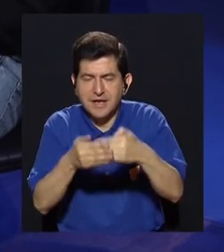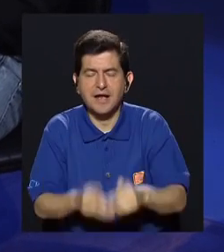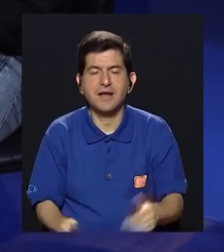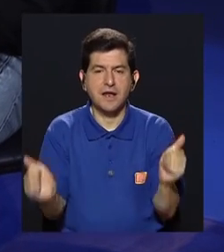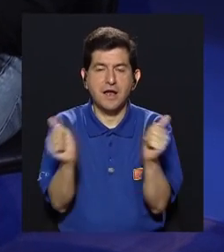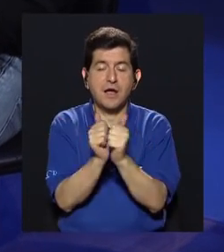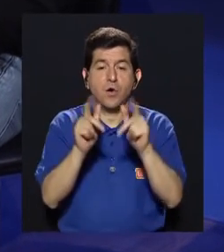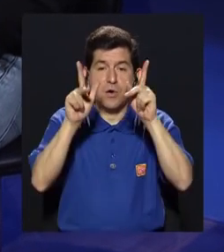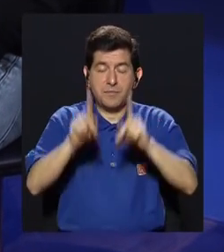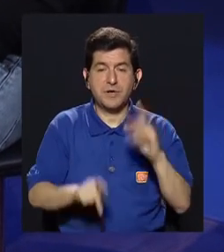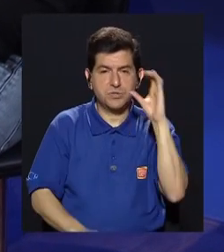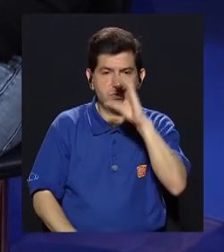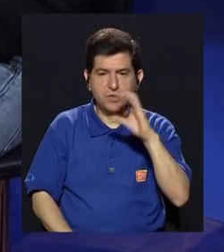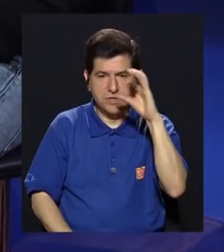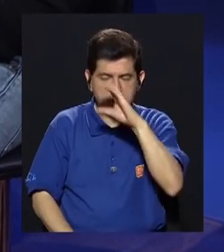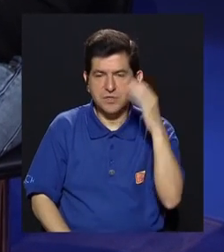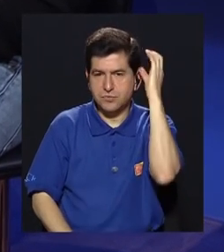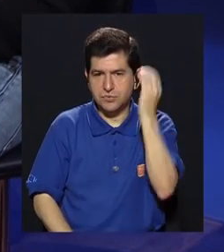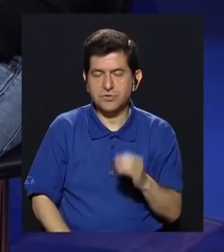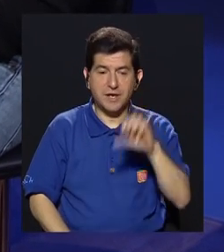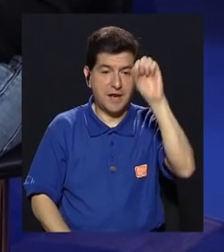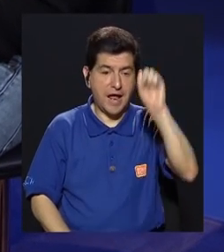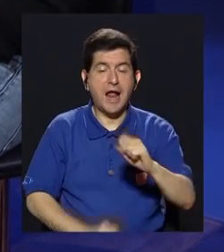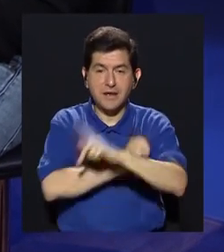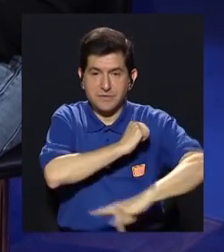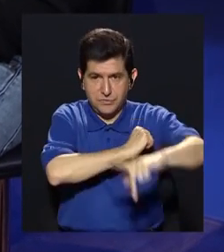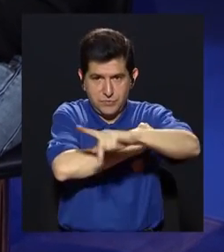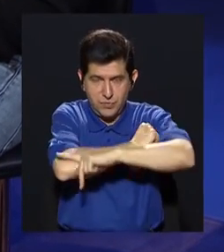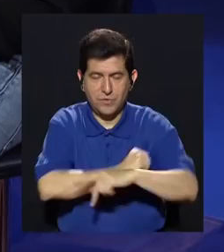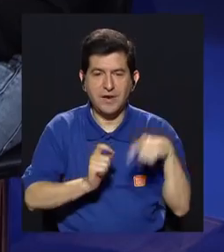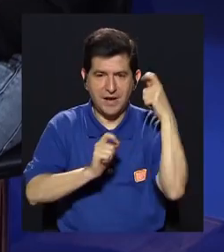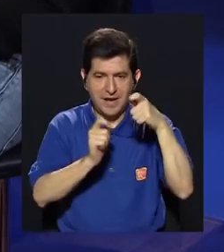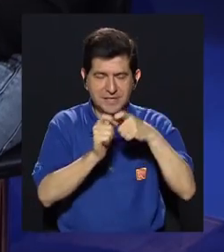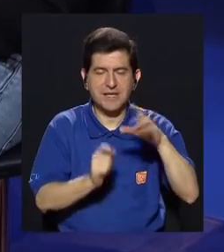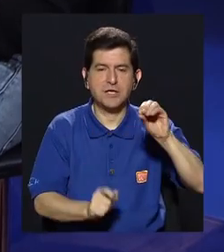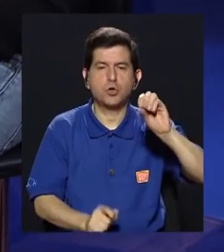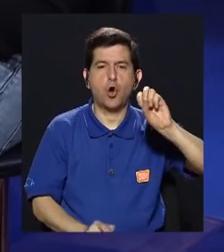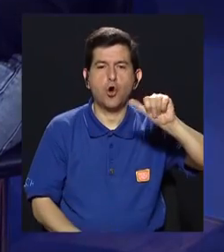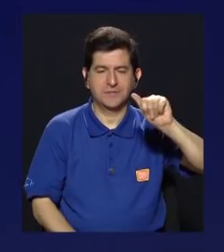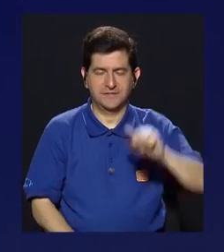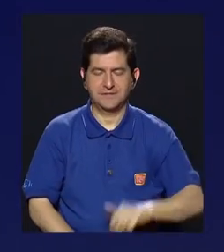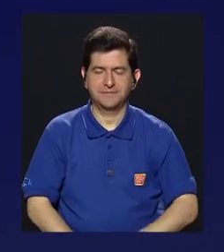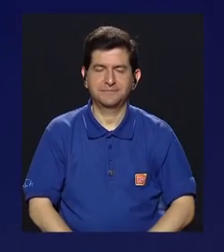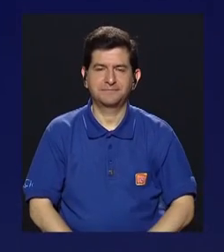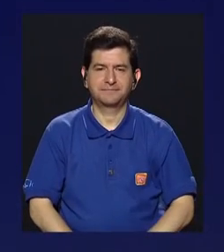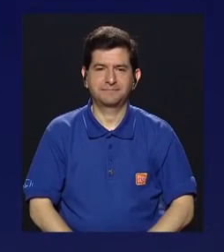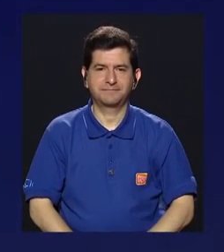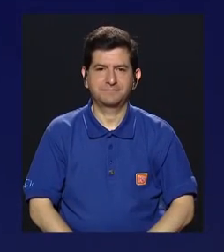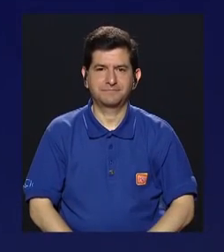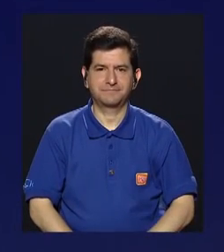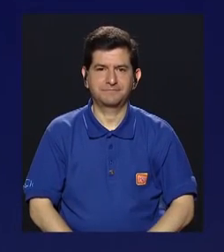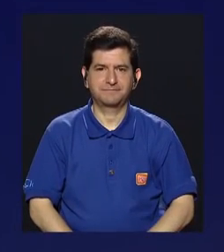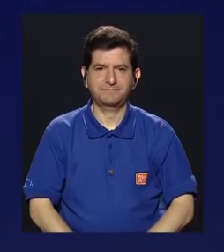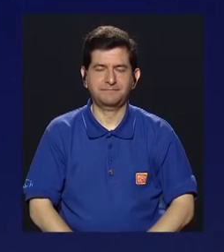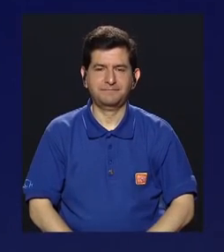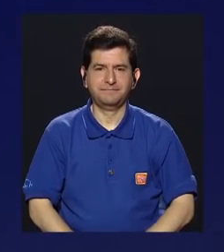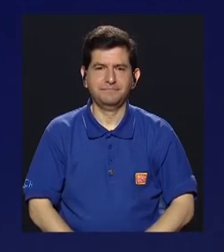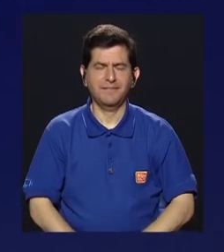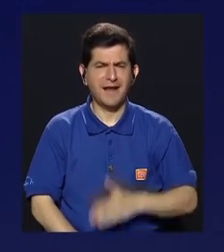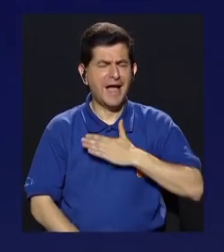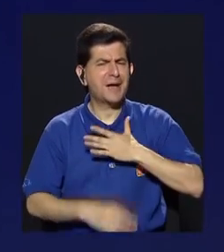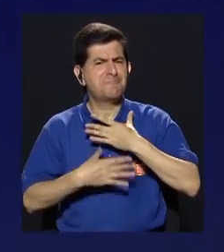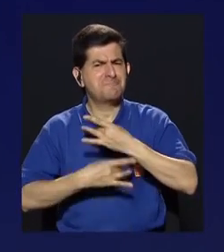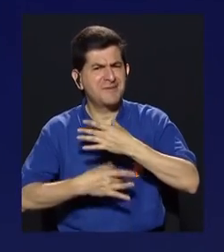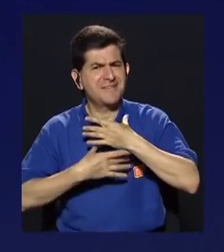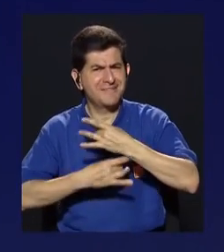con los obreros en la zona sur específicamente en la península de boza me